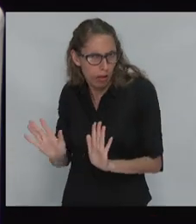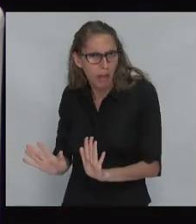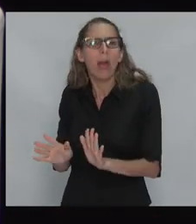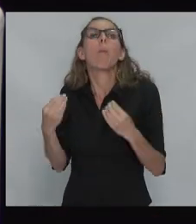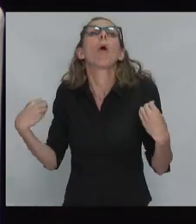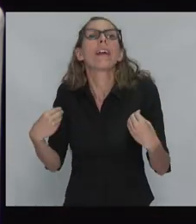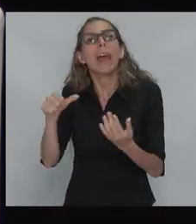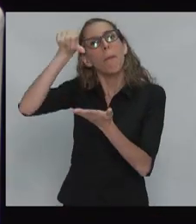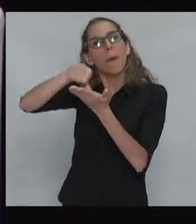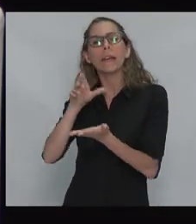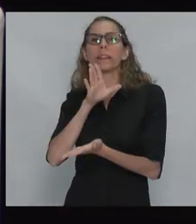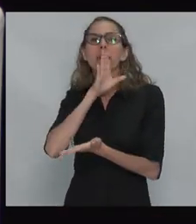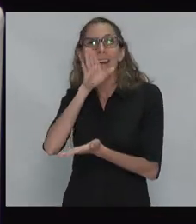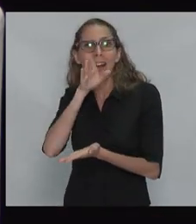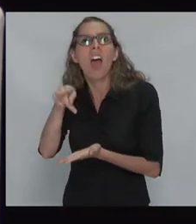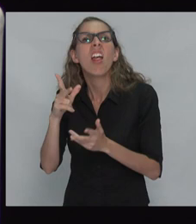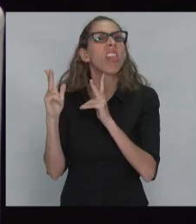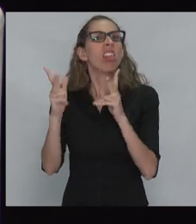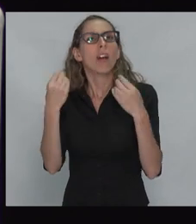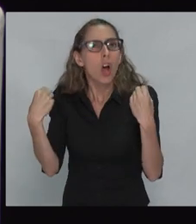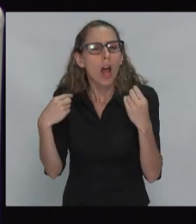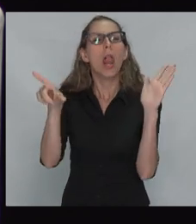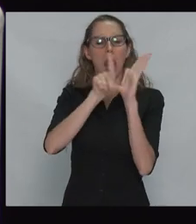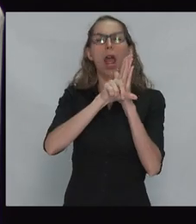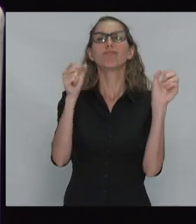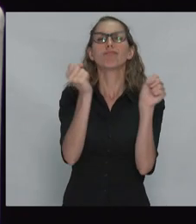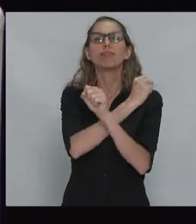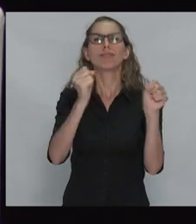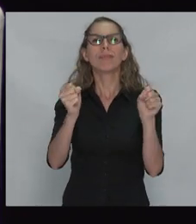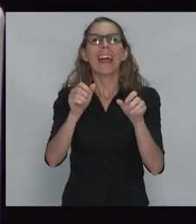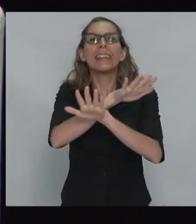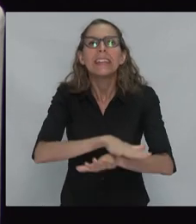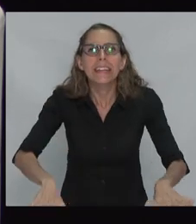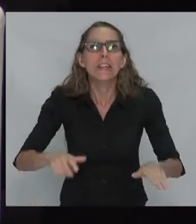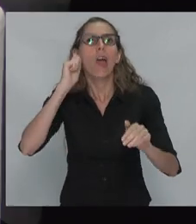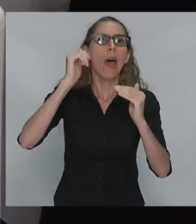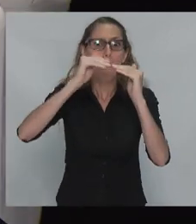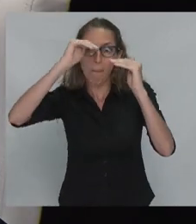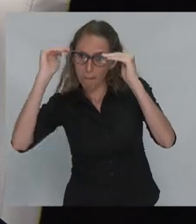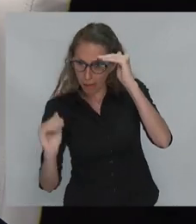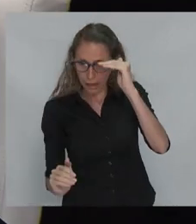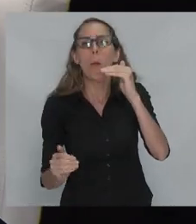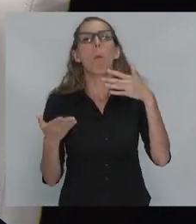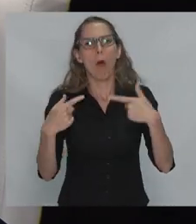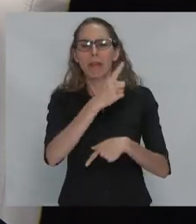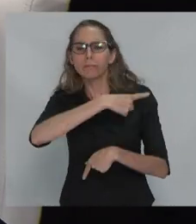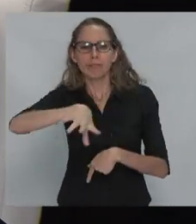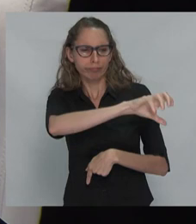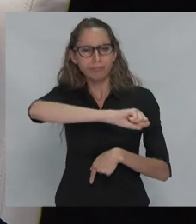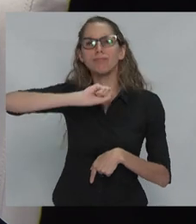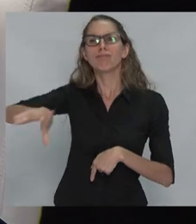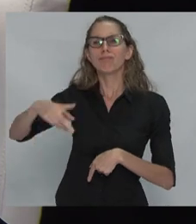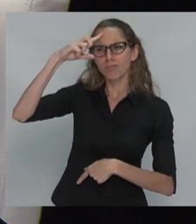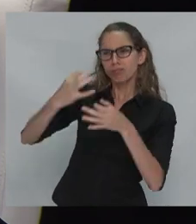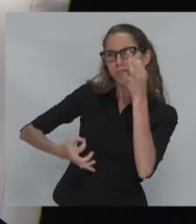legislado bajar la edad de los niños que pueden ser sometidos a juicios en